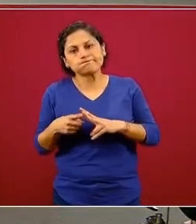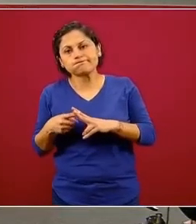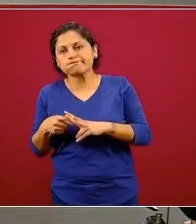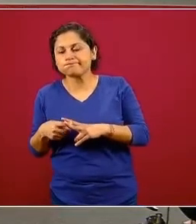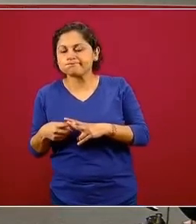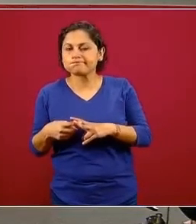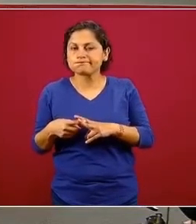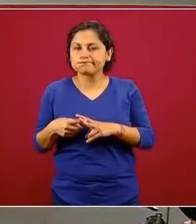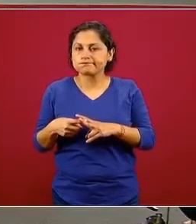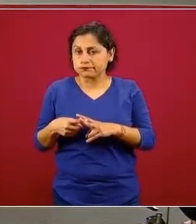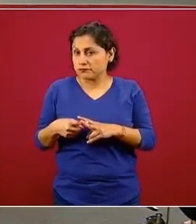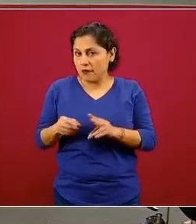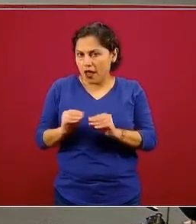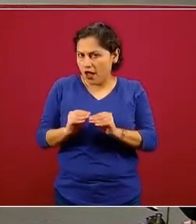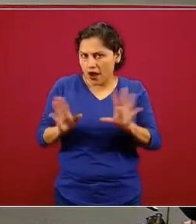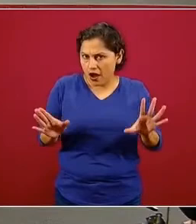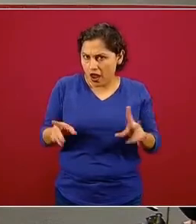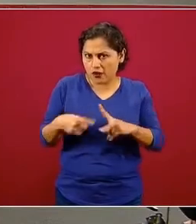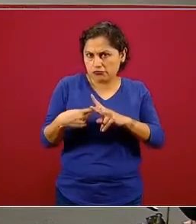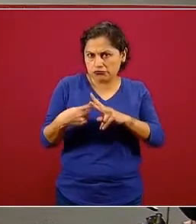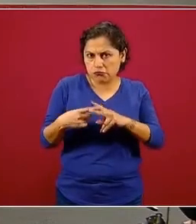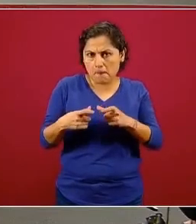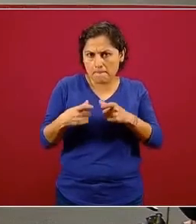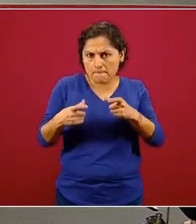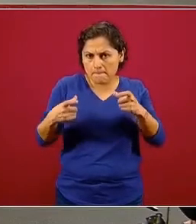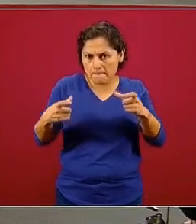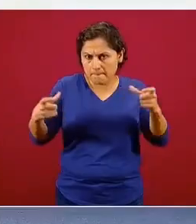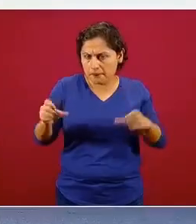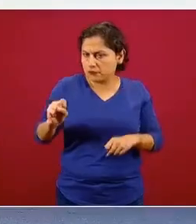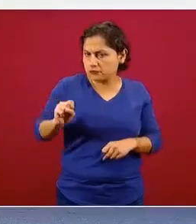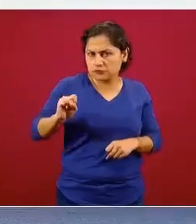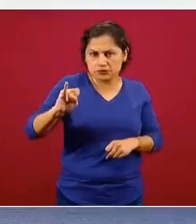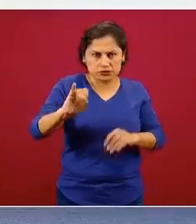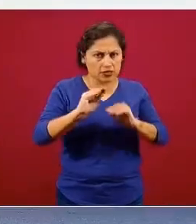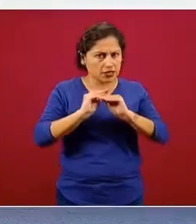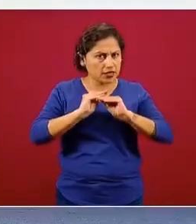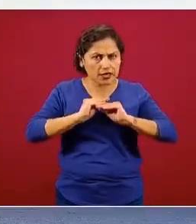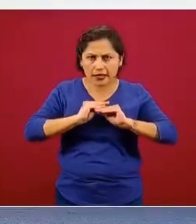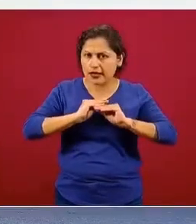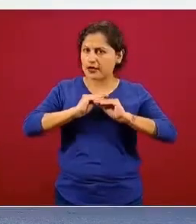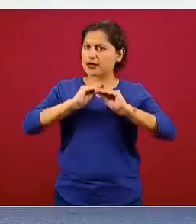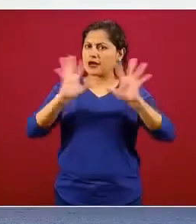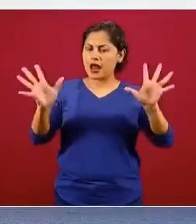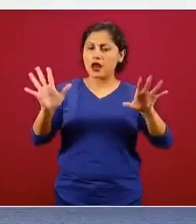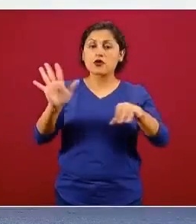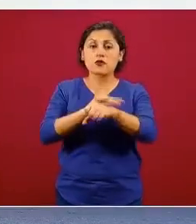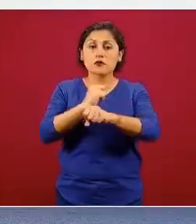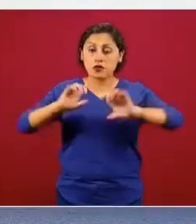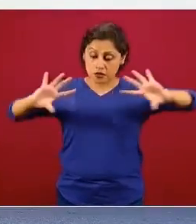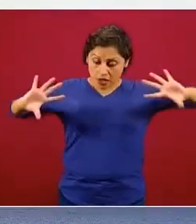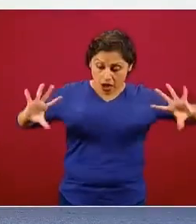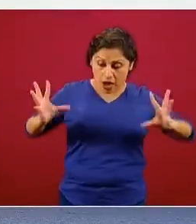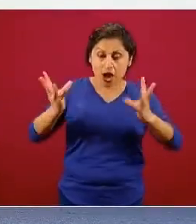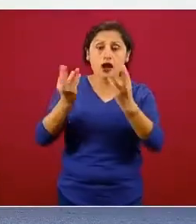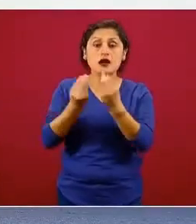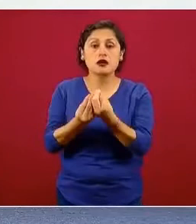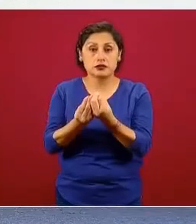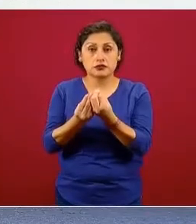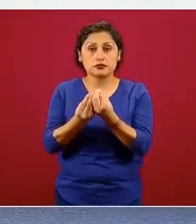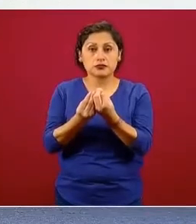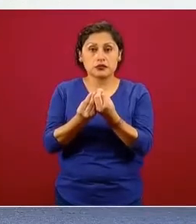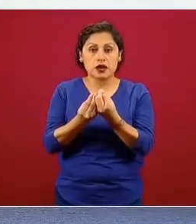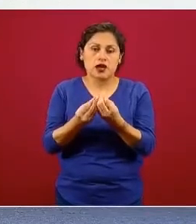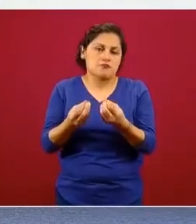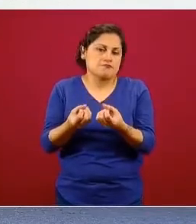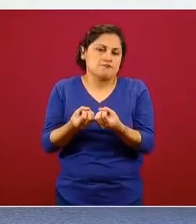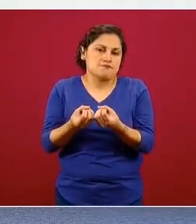Cada vez va a haber más casos, no hay duda. Si lo vemos como la historia acumulada de la epidemia, cada vez va a haber